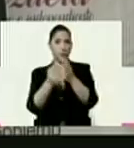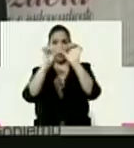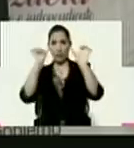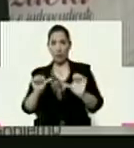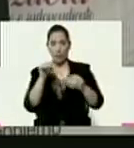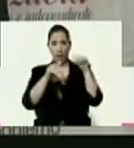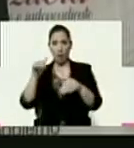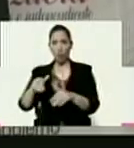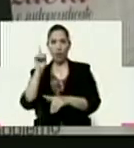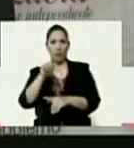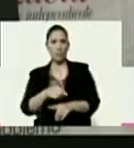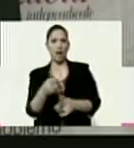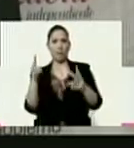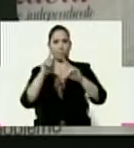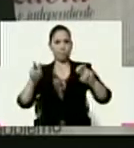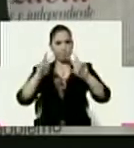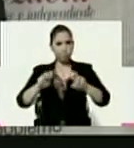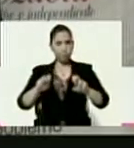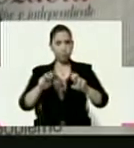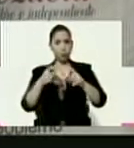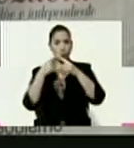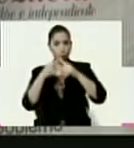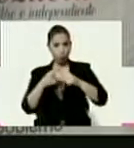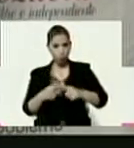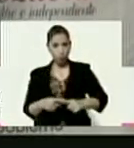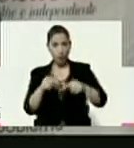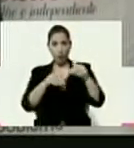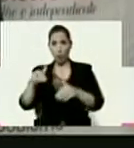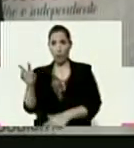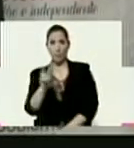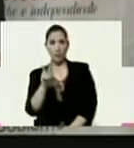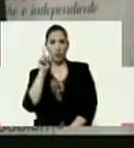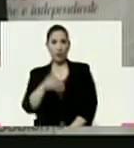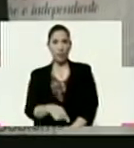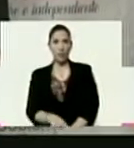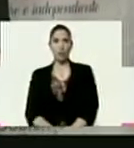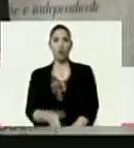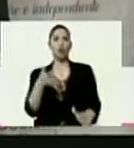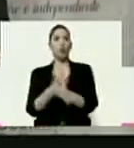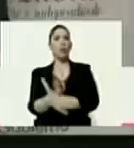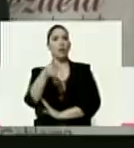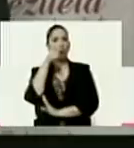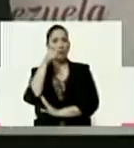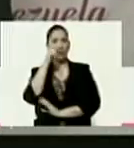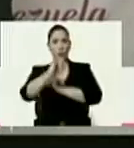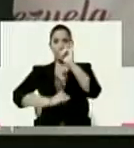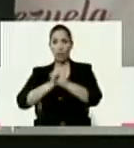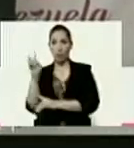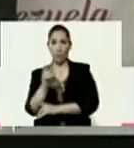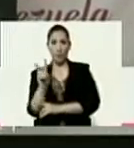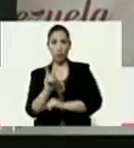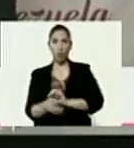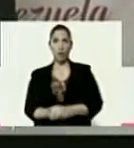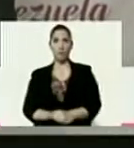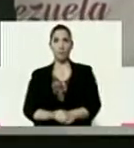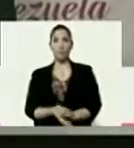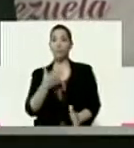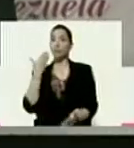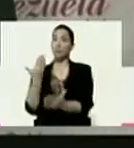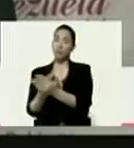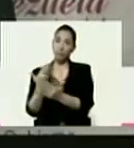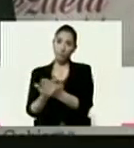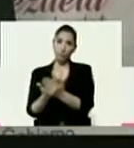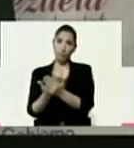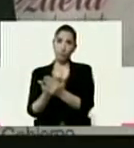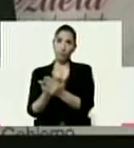del registro electoral de Venezuela y sobre la observación internacional del evento electoral, que